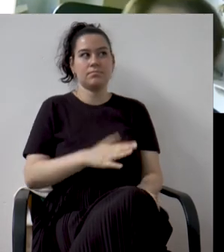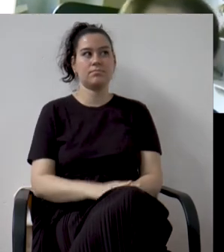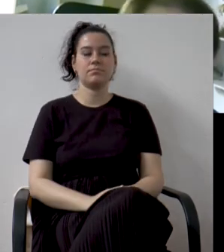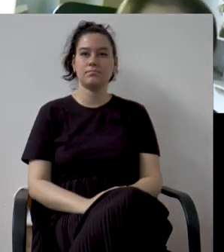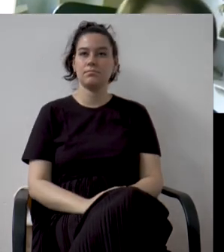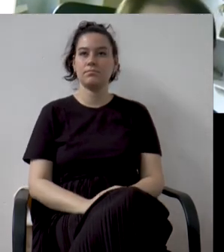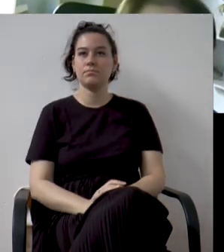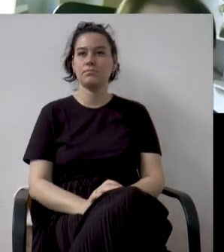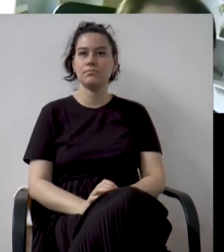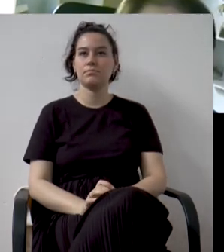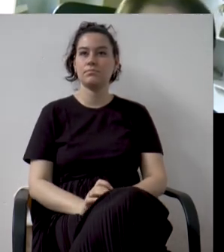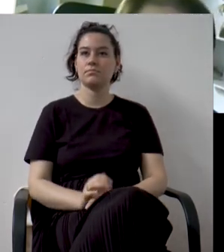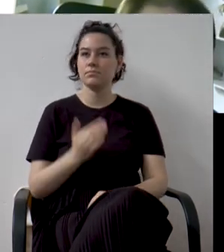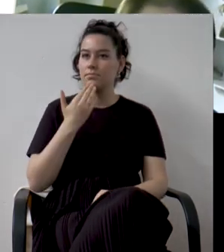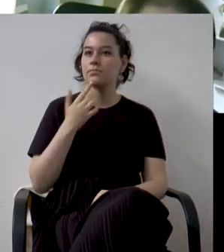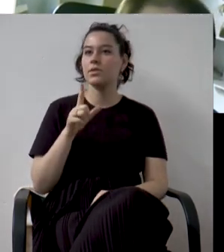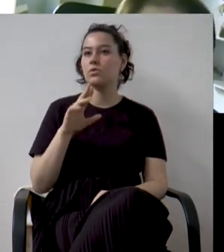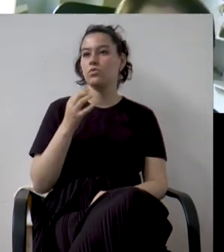Muchas gracias, Luciano.